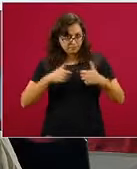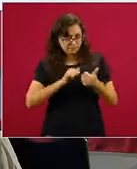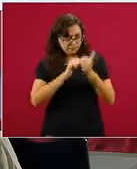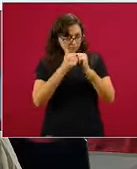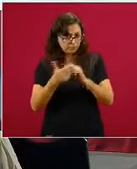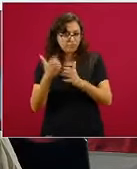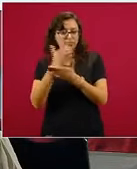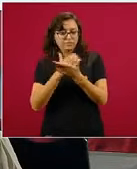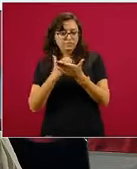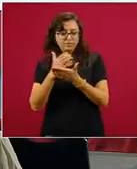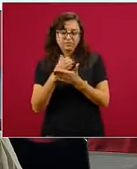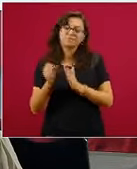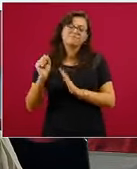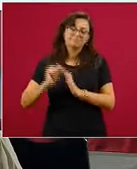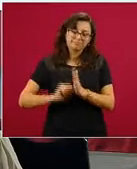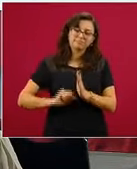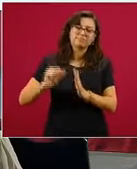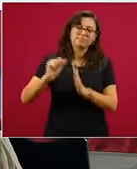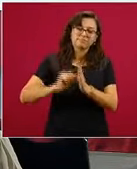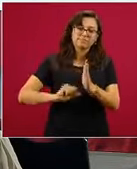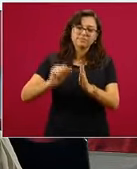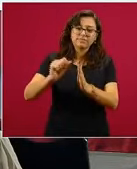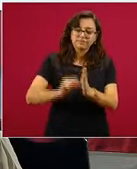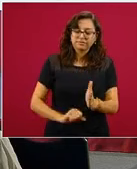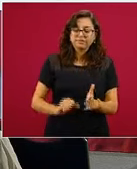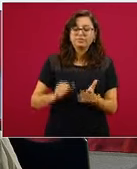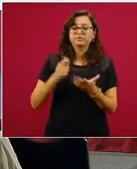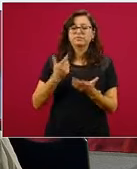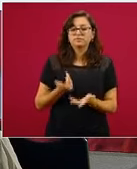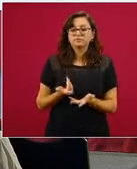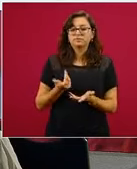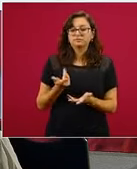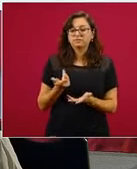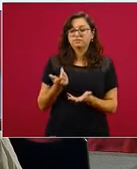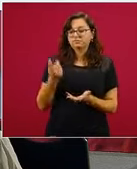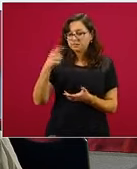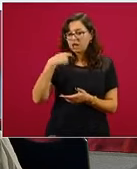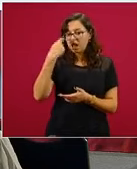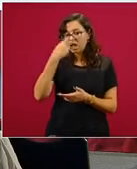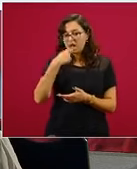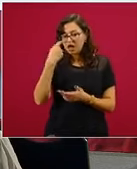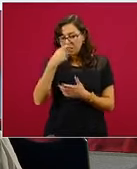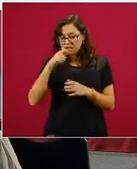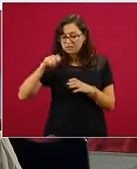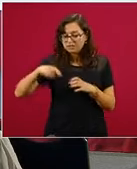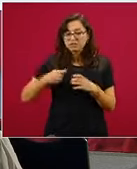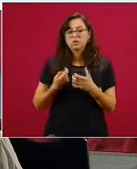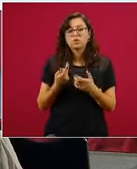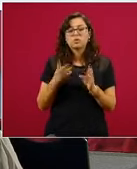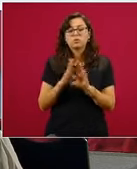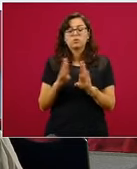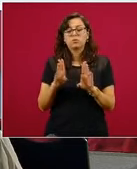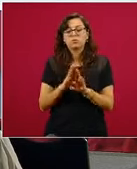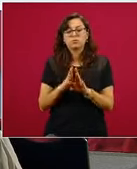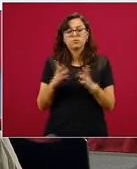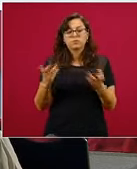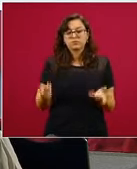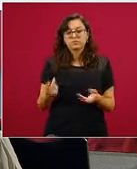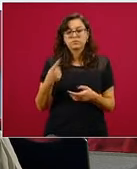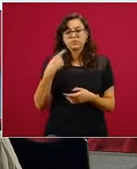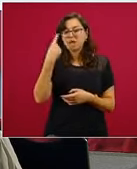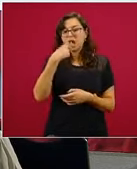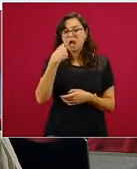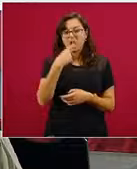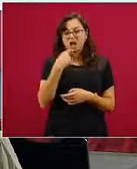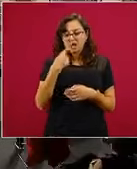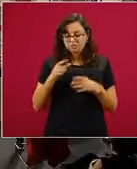Pues cada mes le vamos a decir que le vamos a realizar una baciloscopía, que no es otra cosa más que el estudio de la flema. Es